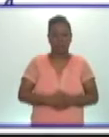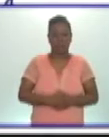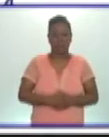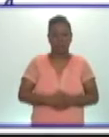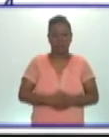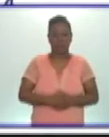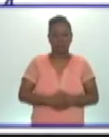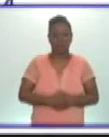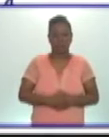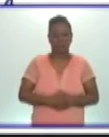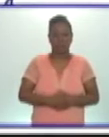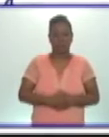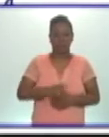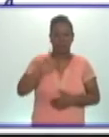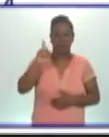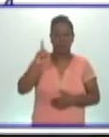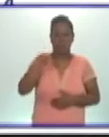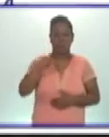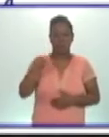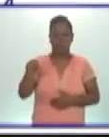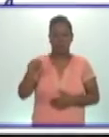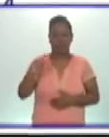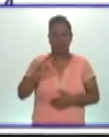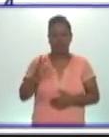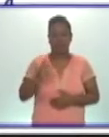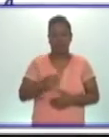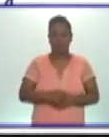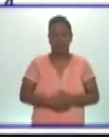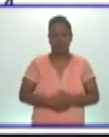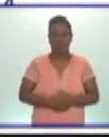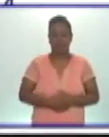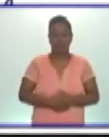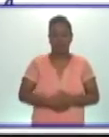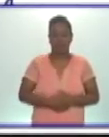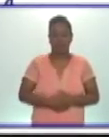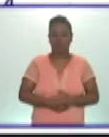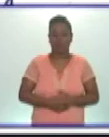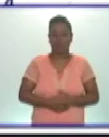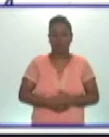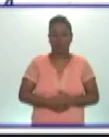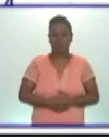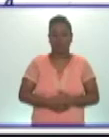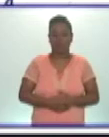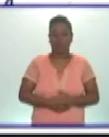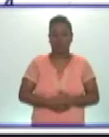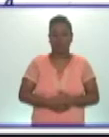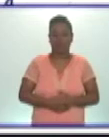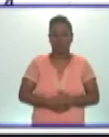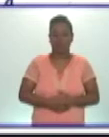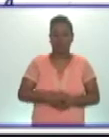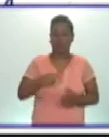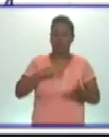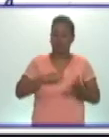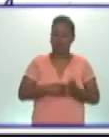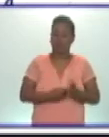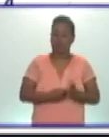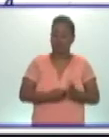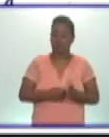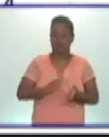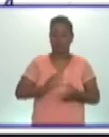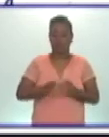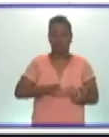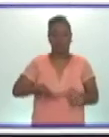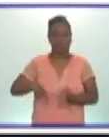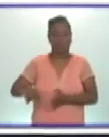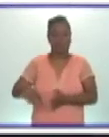Multiplicamos los coeficientes. 2 tercios por menos 1 medio. Lo multiplicamos de forma separada